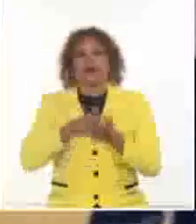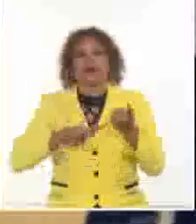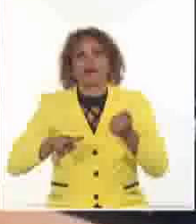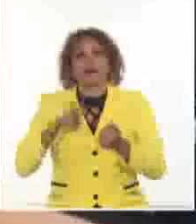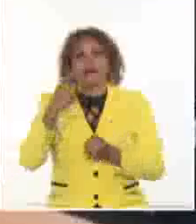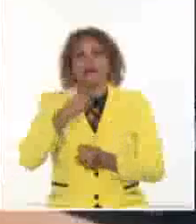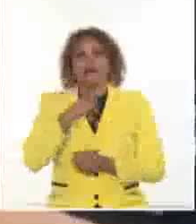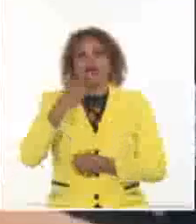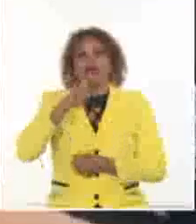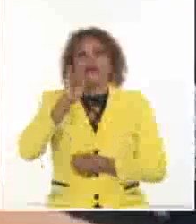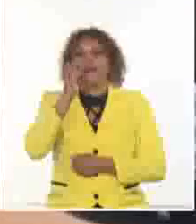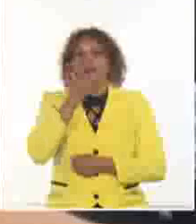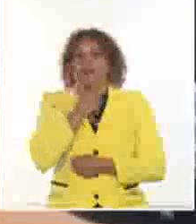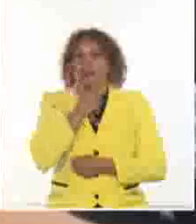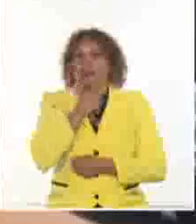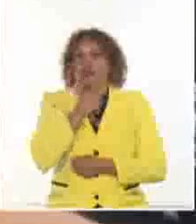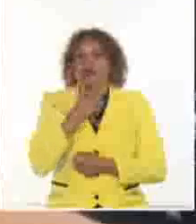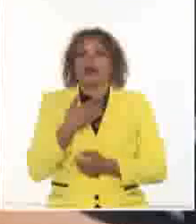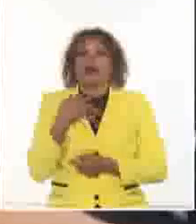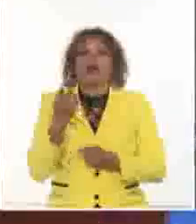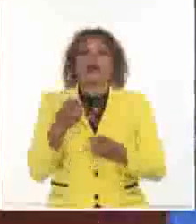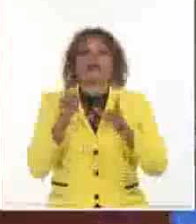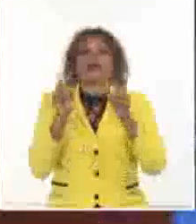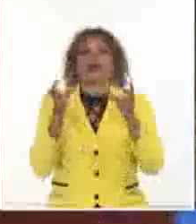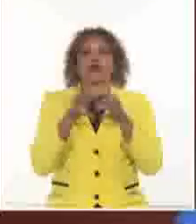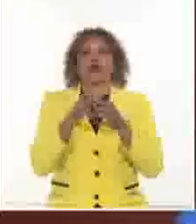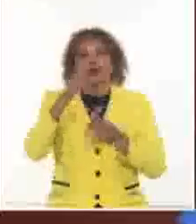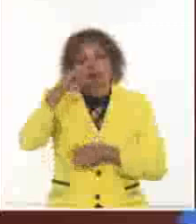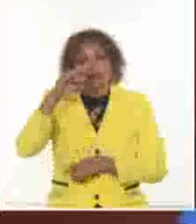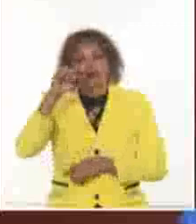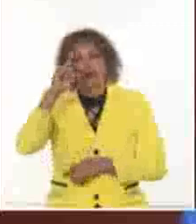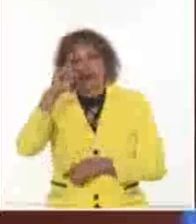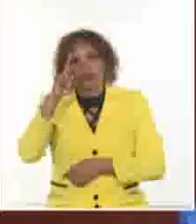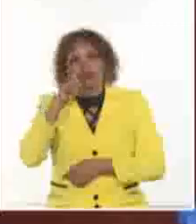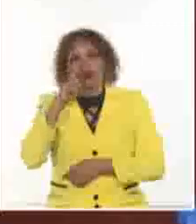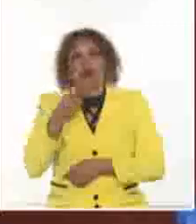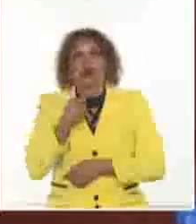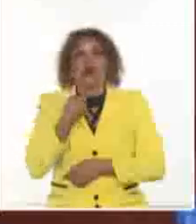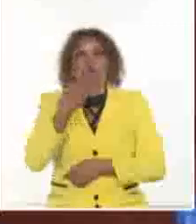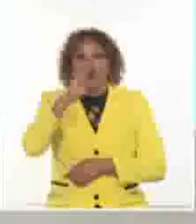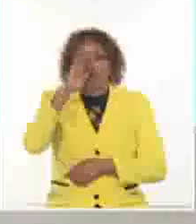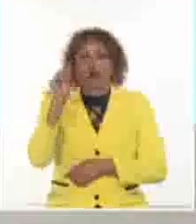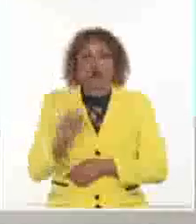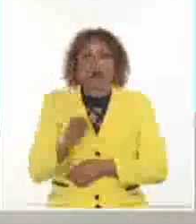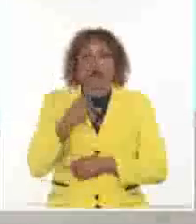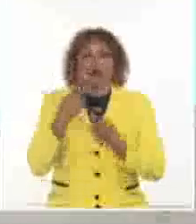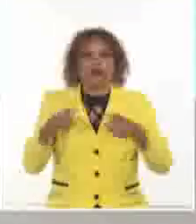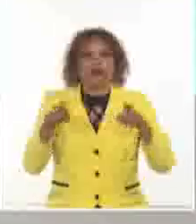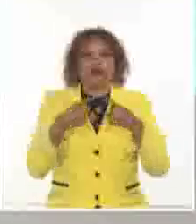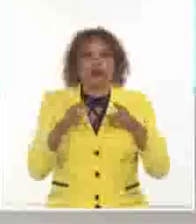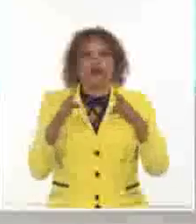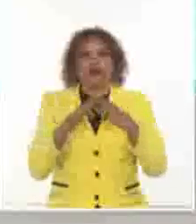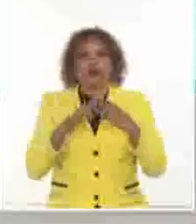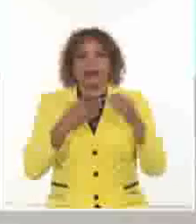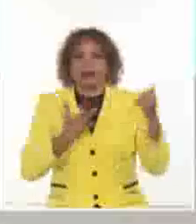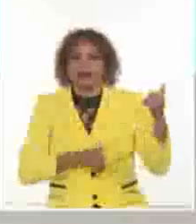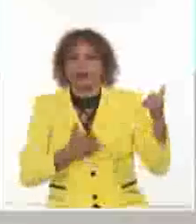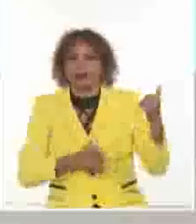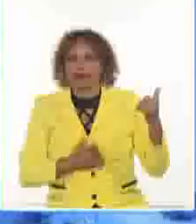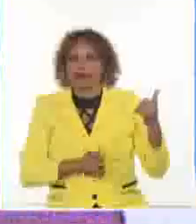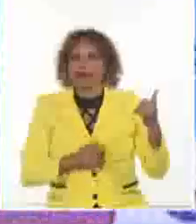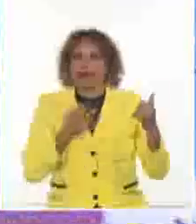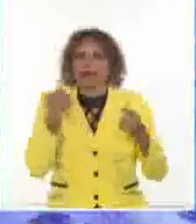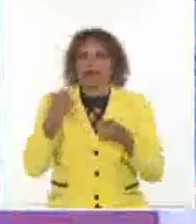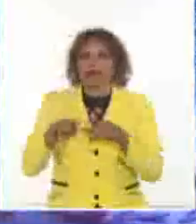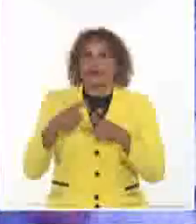a través del coloquio Son Cubano. En el programa destacan los conciertos en la Casa de la Trova, en el Tivolí,